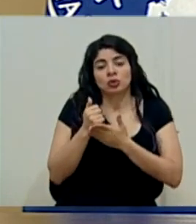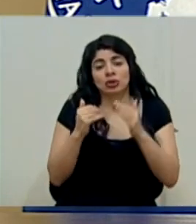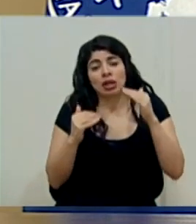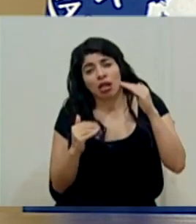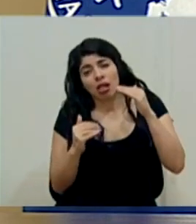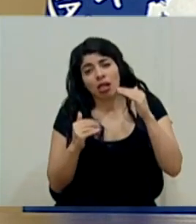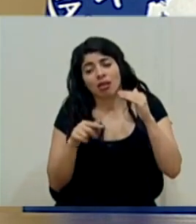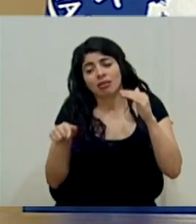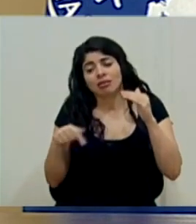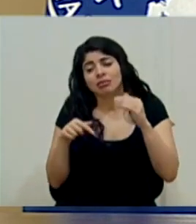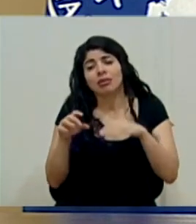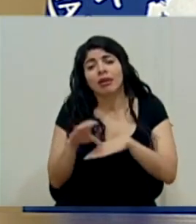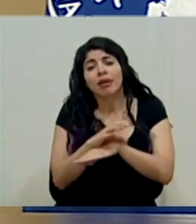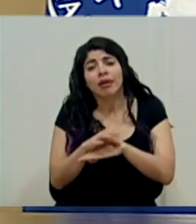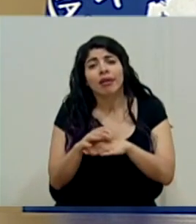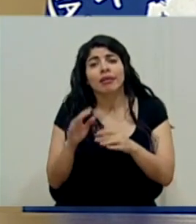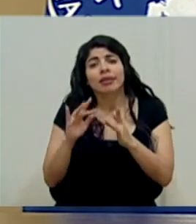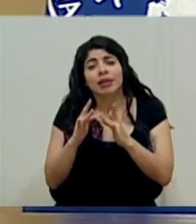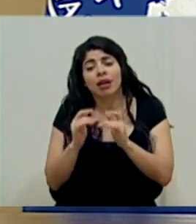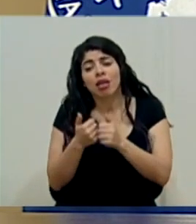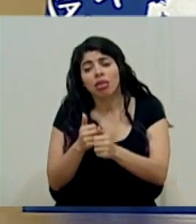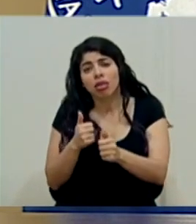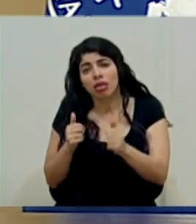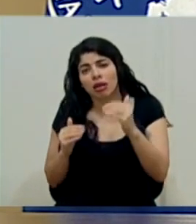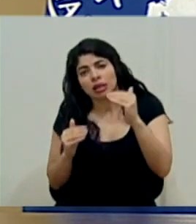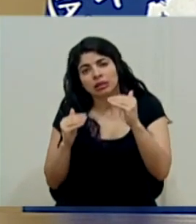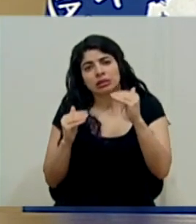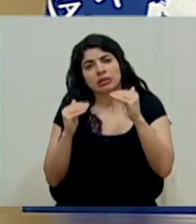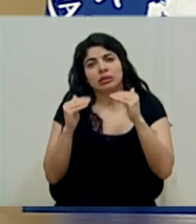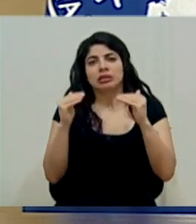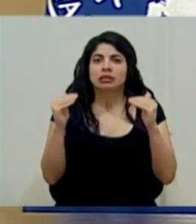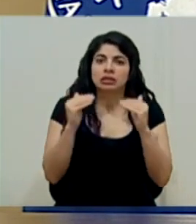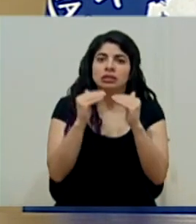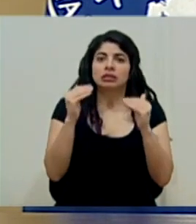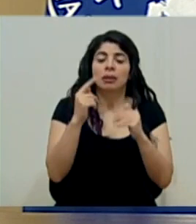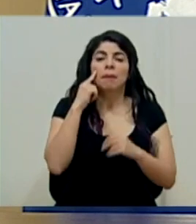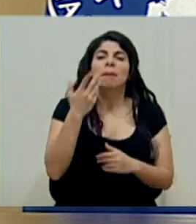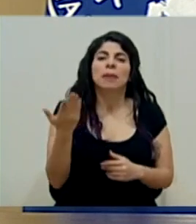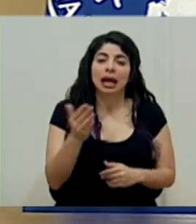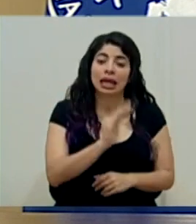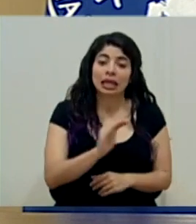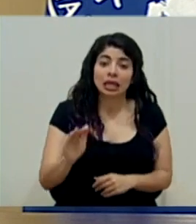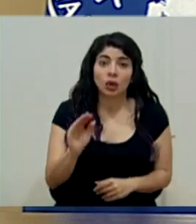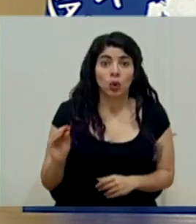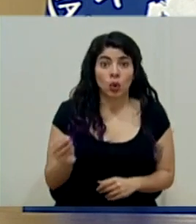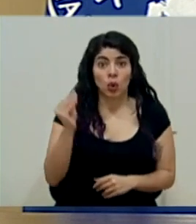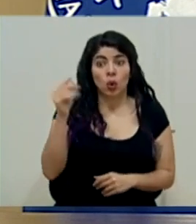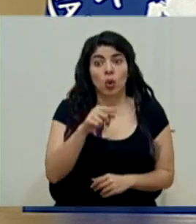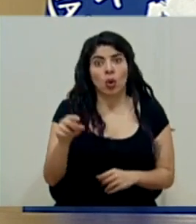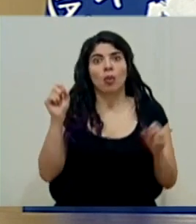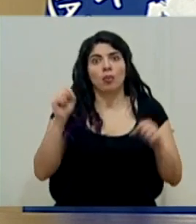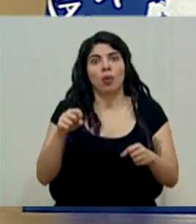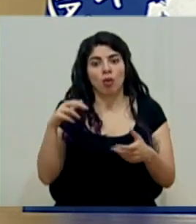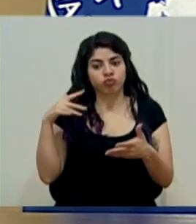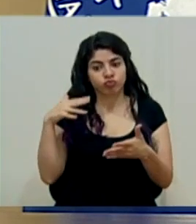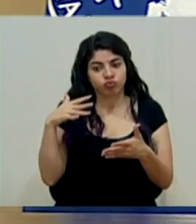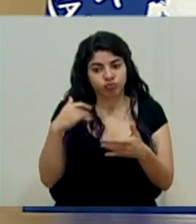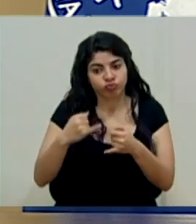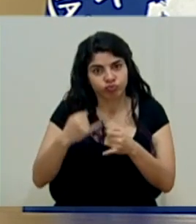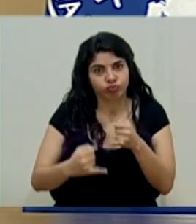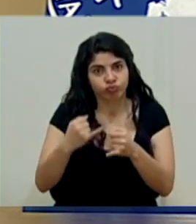definitivamente la brecha digital y lograr que nuestra niñez y nuestra juventud pueda concluir sus